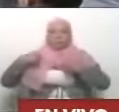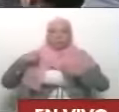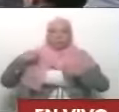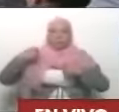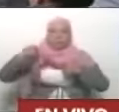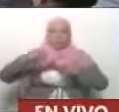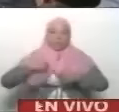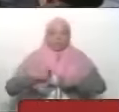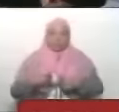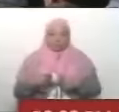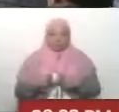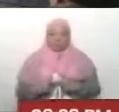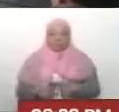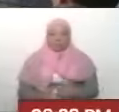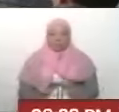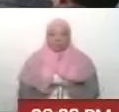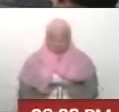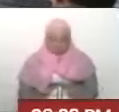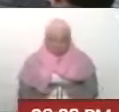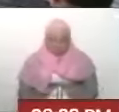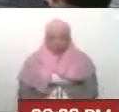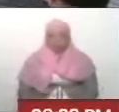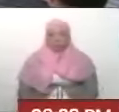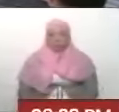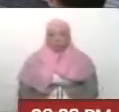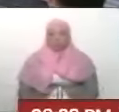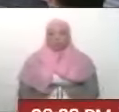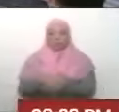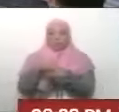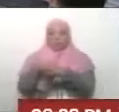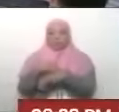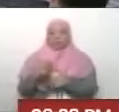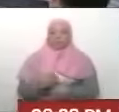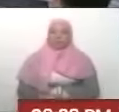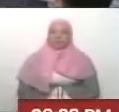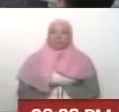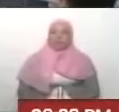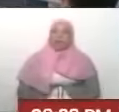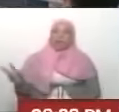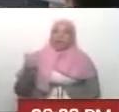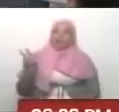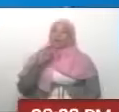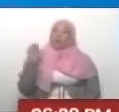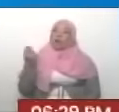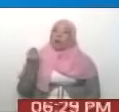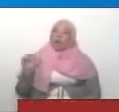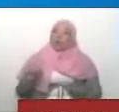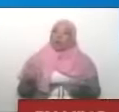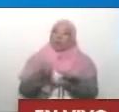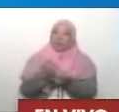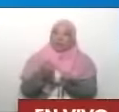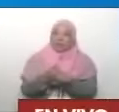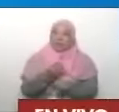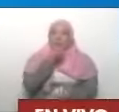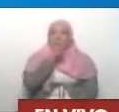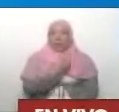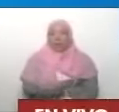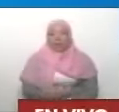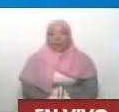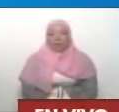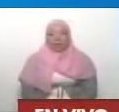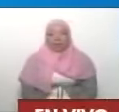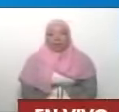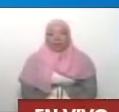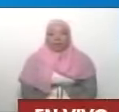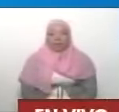Bueno, hemos arrancado con la gran misión Venezuela Joven. Muy buena.